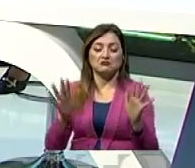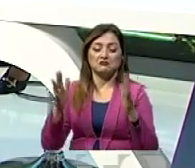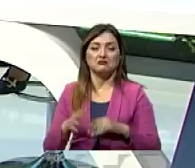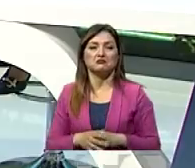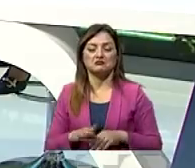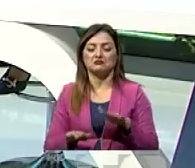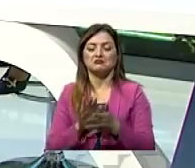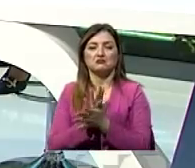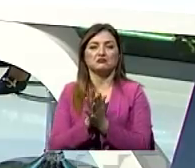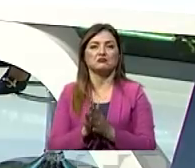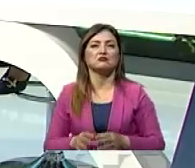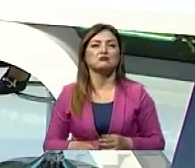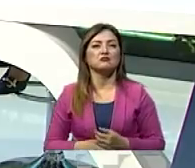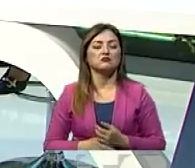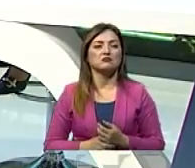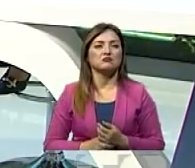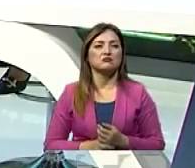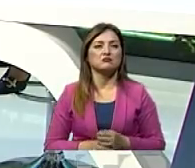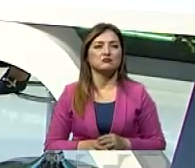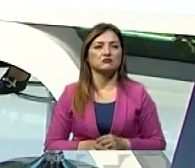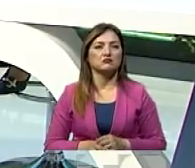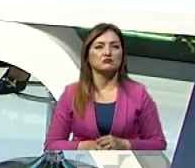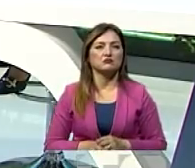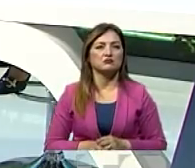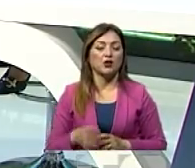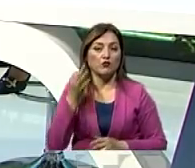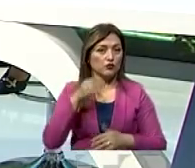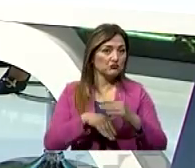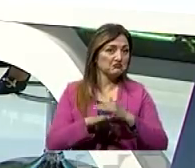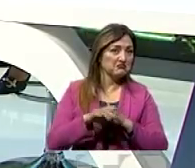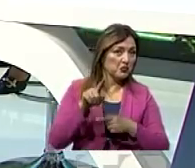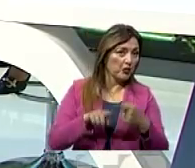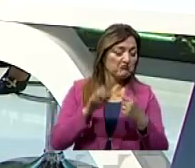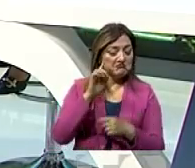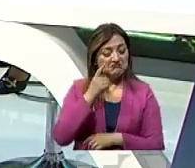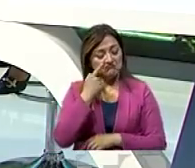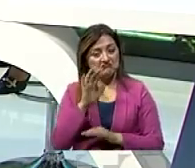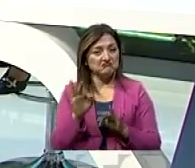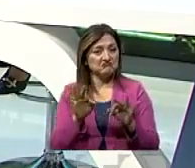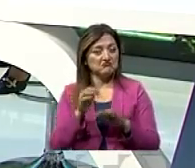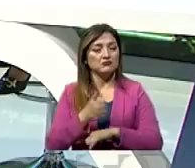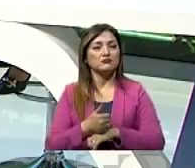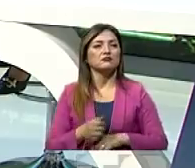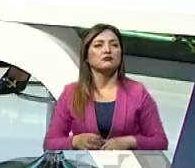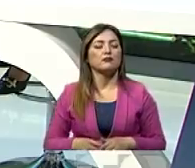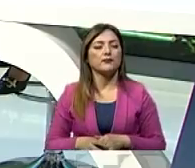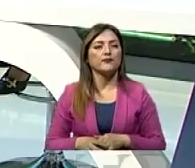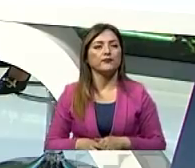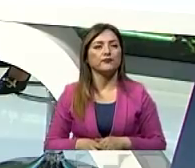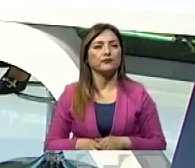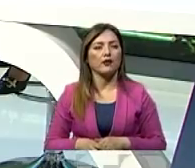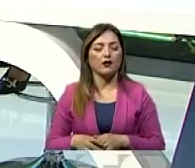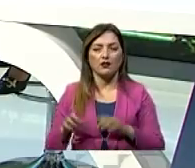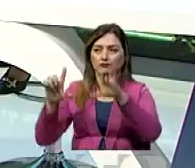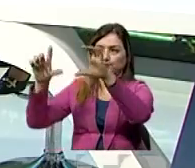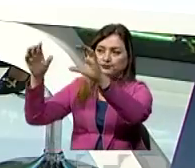¿Dónde caminar? Entonces, ¿o será que en el futuro no se va a poder ingresar a esta área? Bueno, eso tienen que explicarlos y sobre todo colocar la